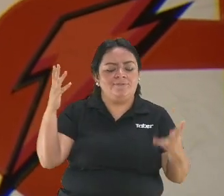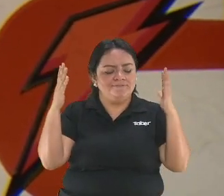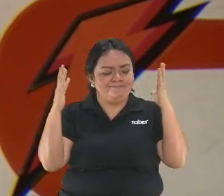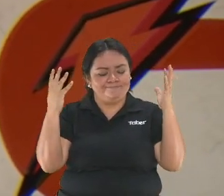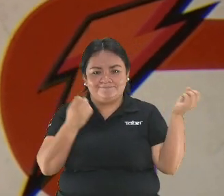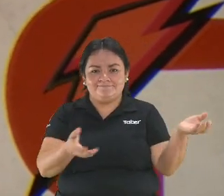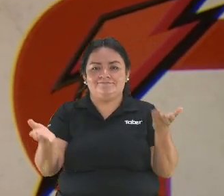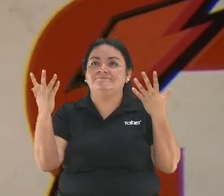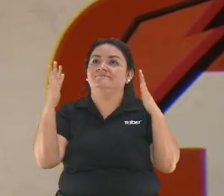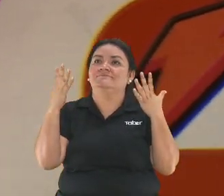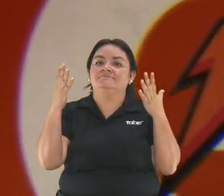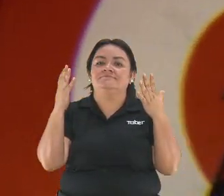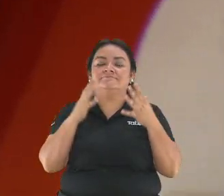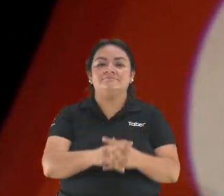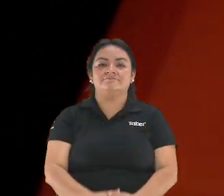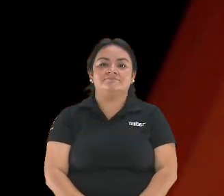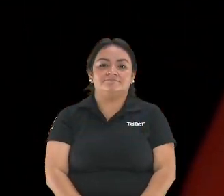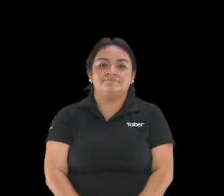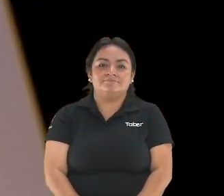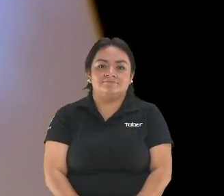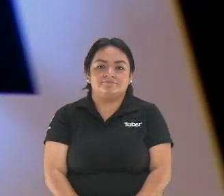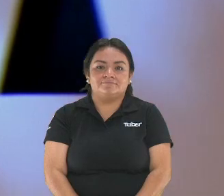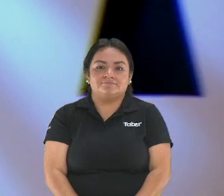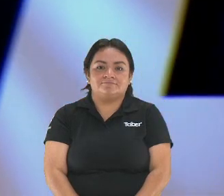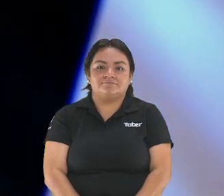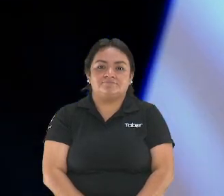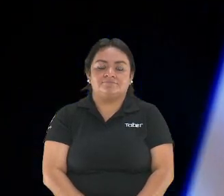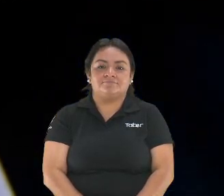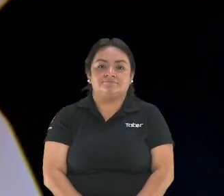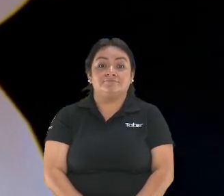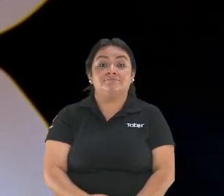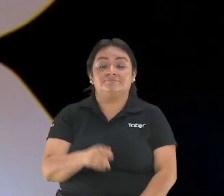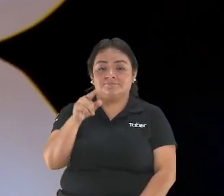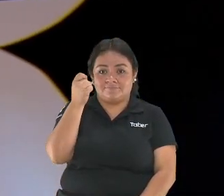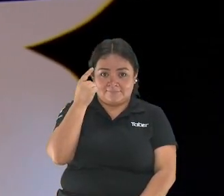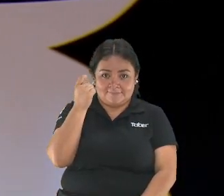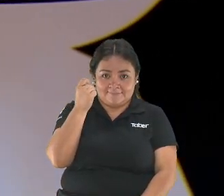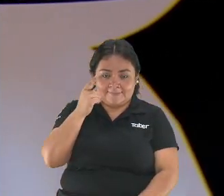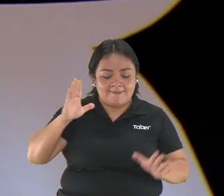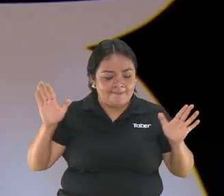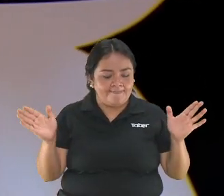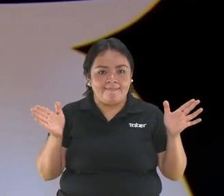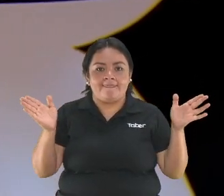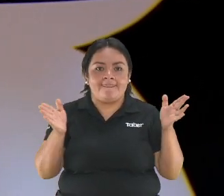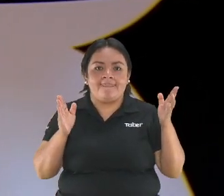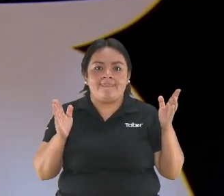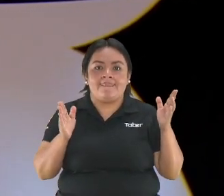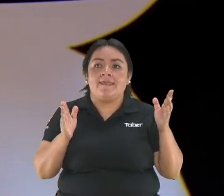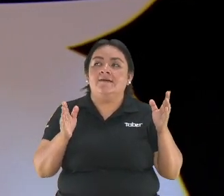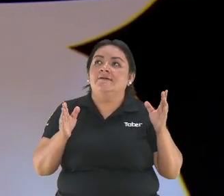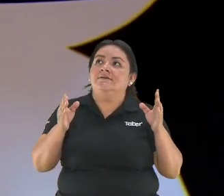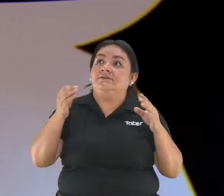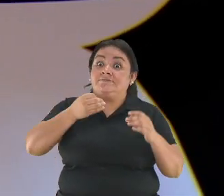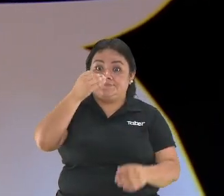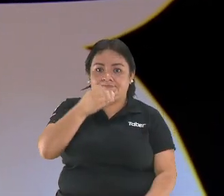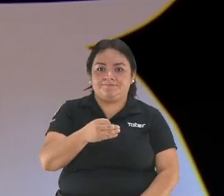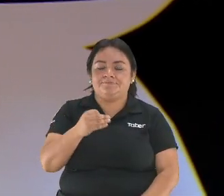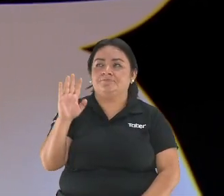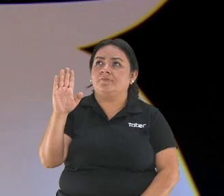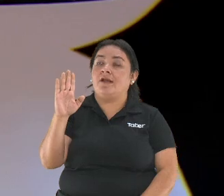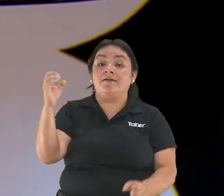es para él quiero terminar la idea se va a entender que perseverar que mantenerse te va a abrir